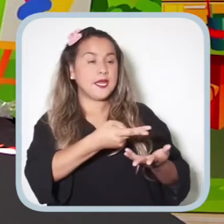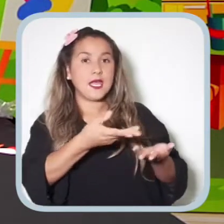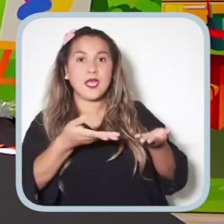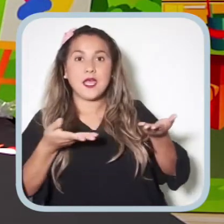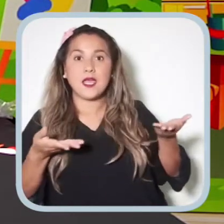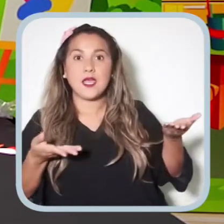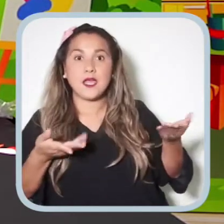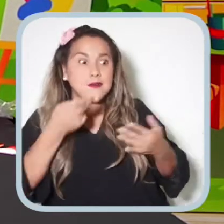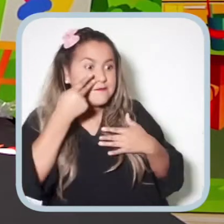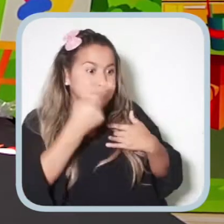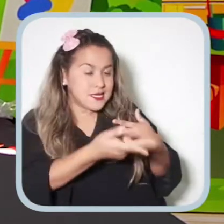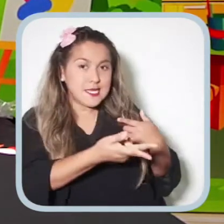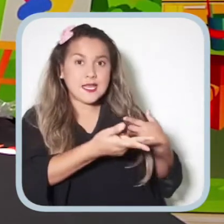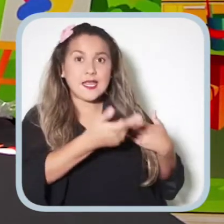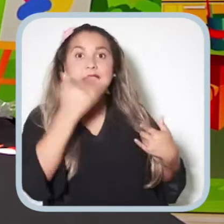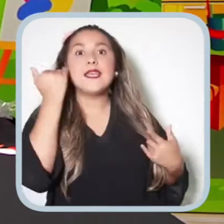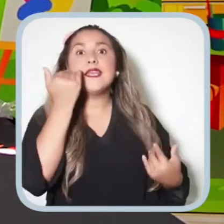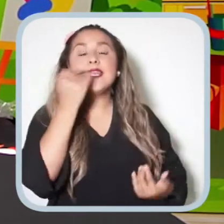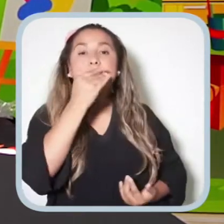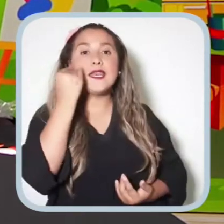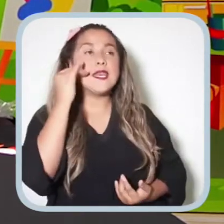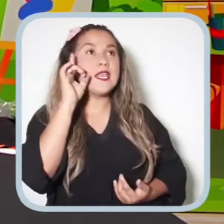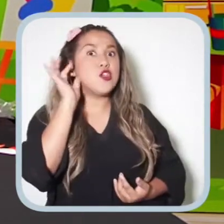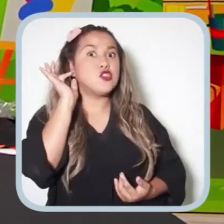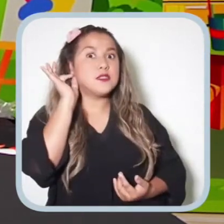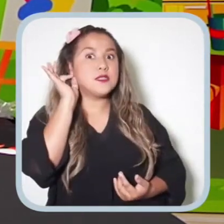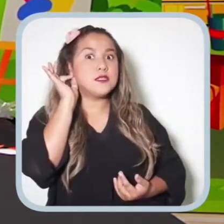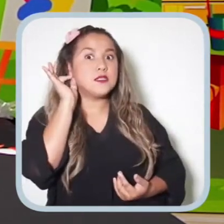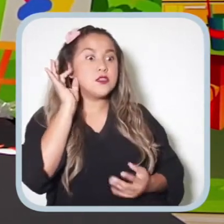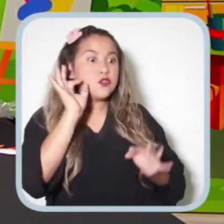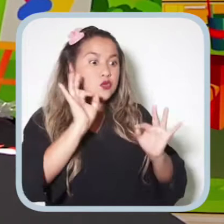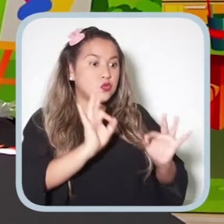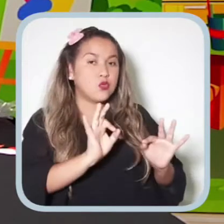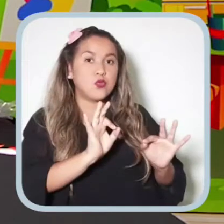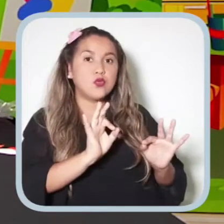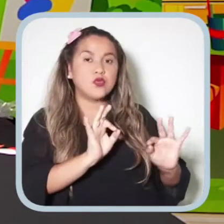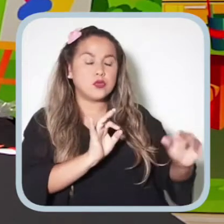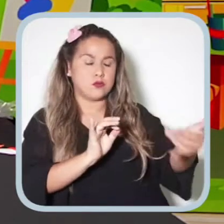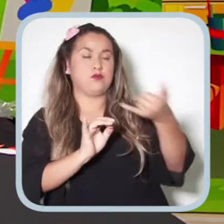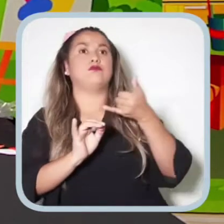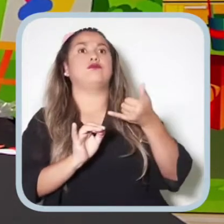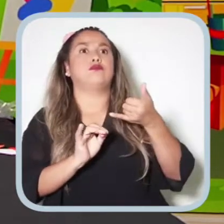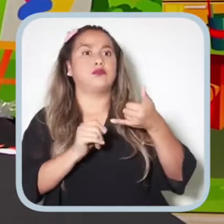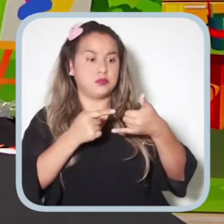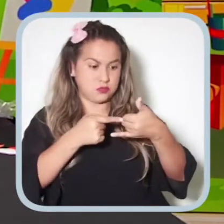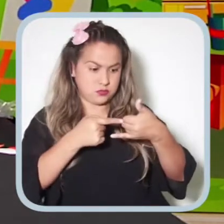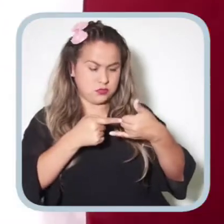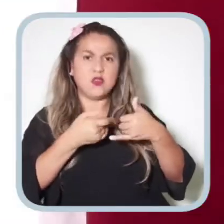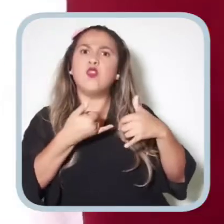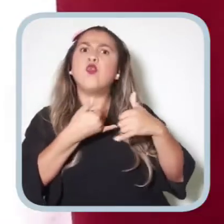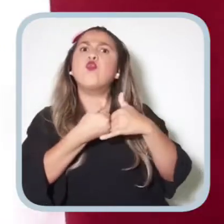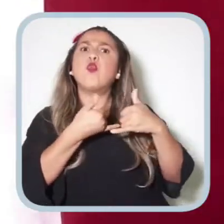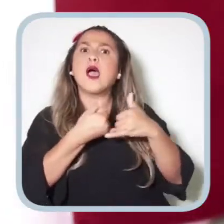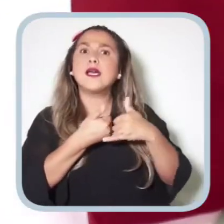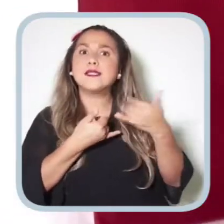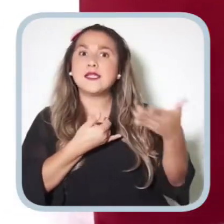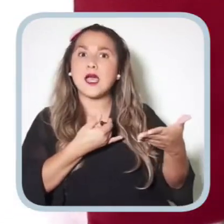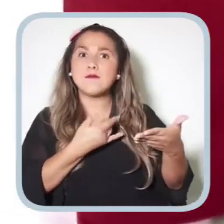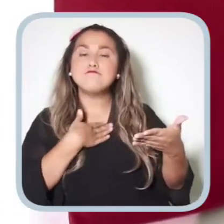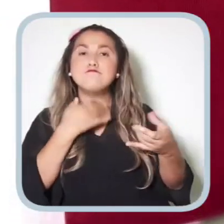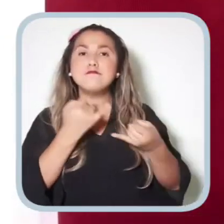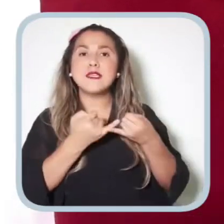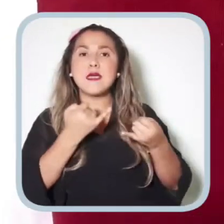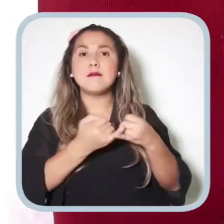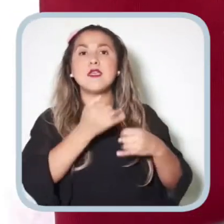¡miren! ¡Miren, niños y niñas! ¡Me acaba de llegar un WhatsApp! ¡Y es un WhatsApp de mi amigo